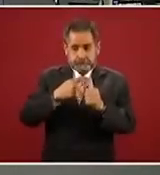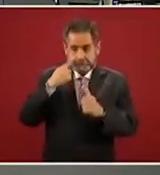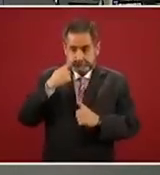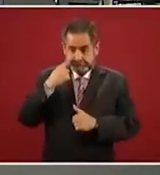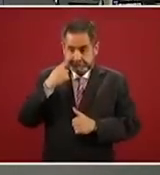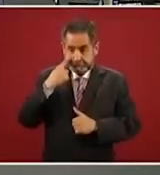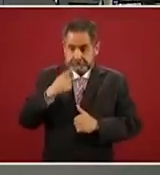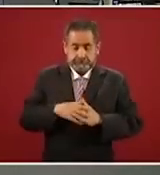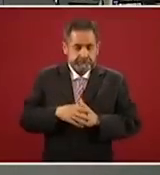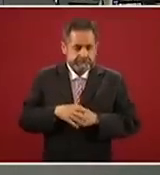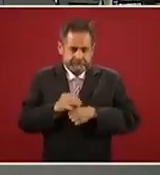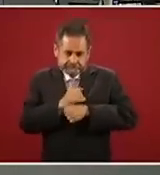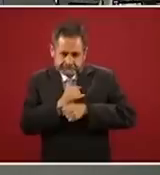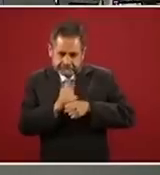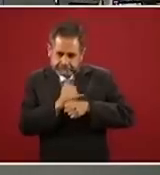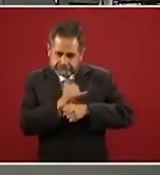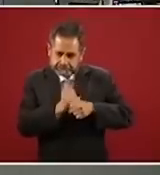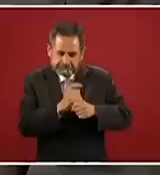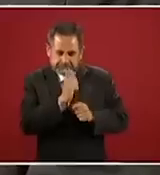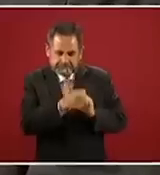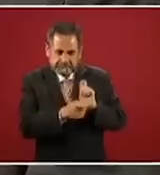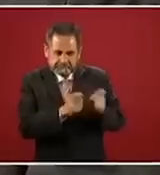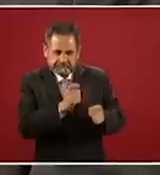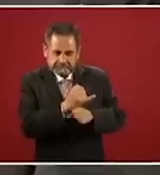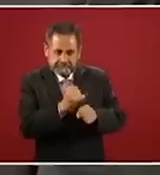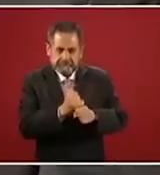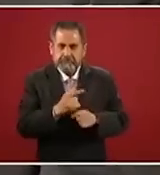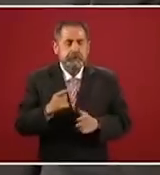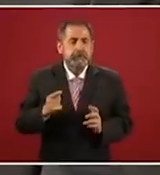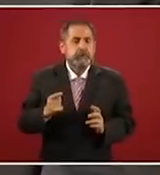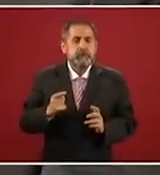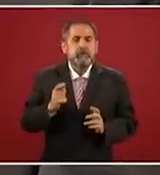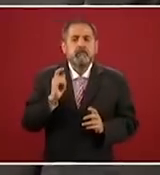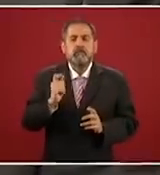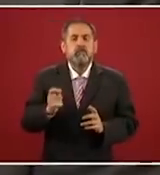están en curso no pueden